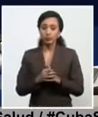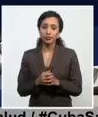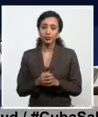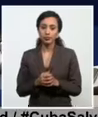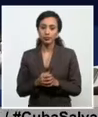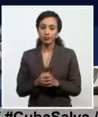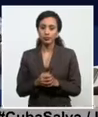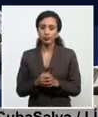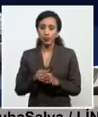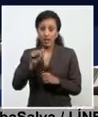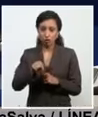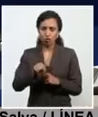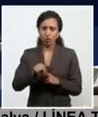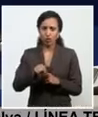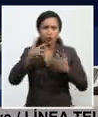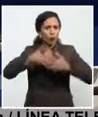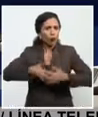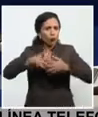cubano